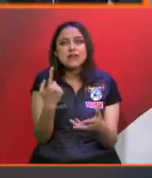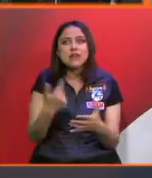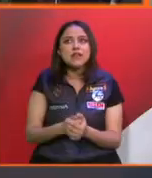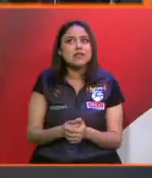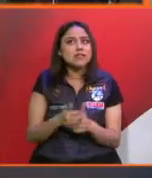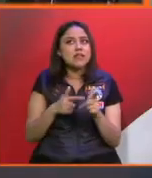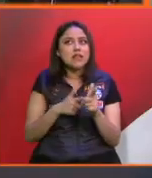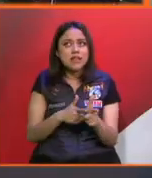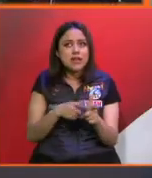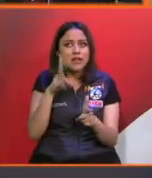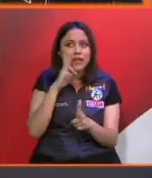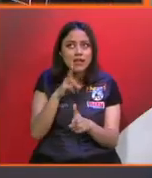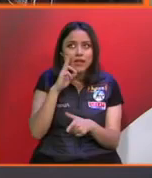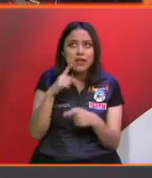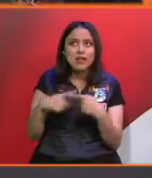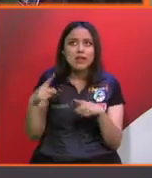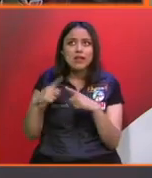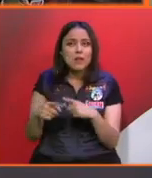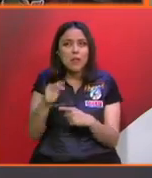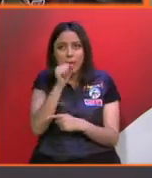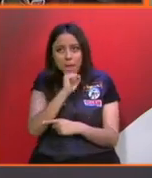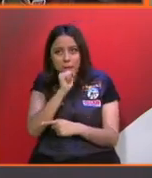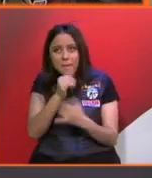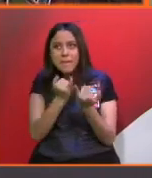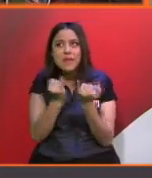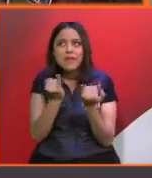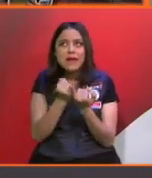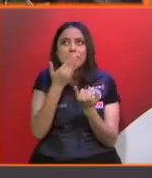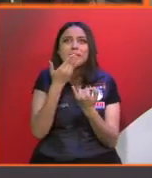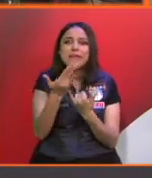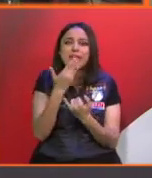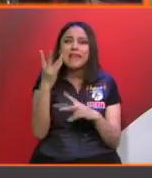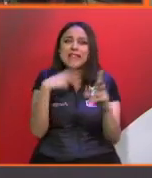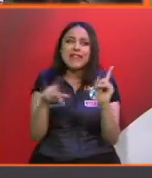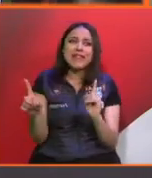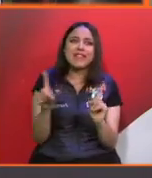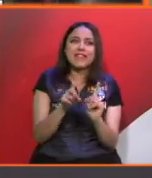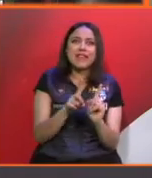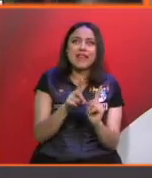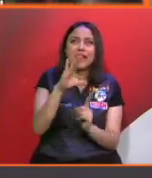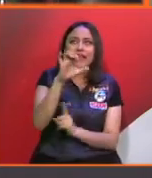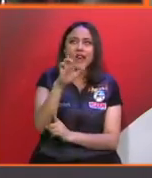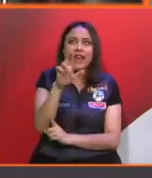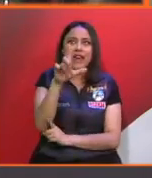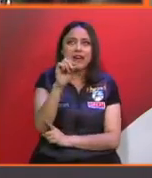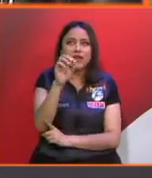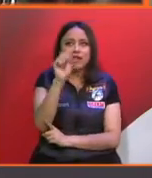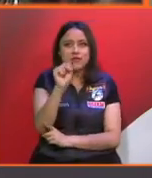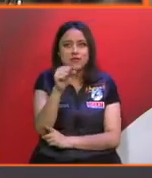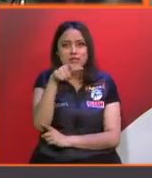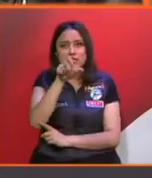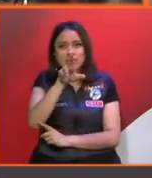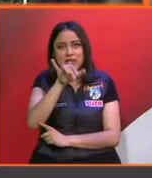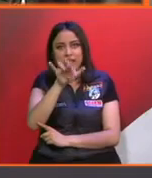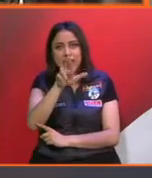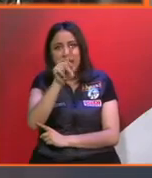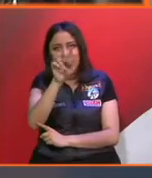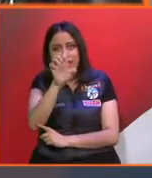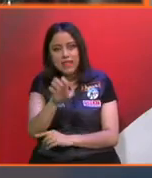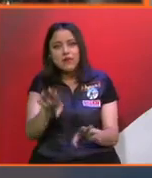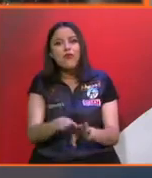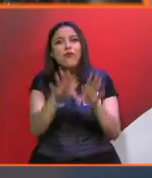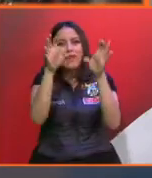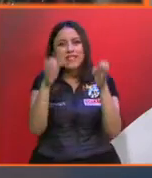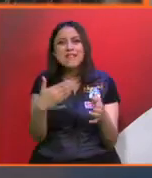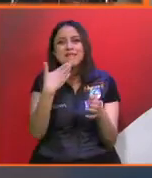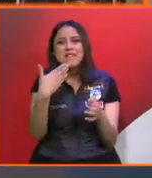siga disfrutando, Calle. Nosotros también de este lado estamos disfrutando, ¿o no? ¡Claro que sí! Se encuentra con nosotros Carlos Quirarte. ¿Cómo está, señor Garralda? La verdad